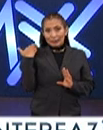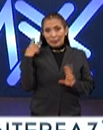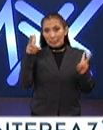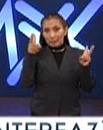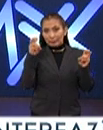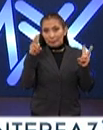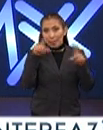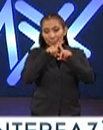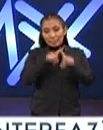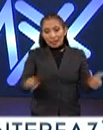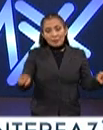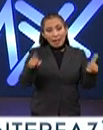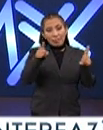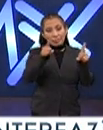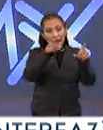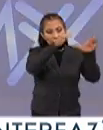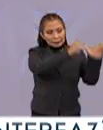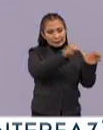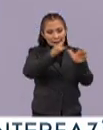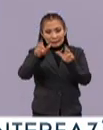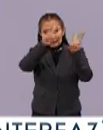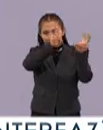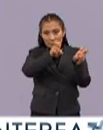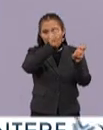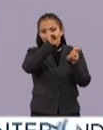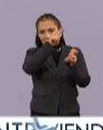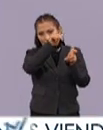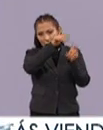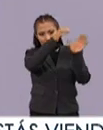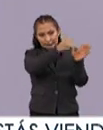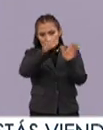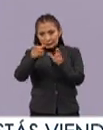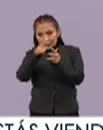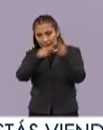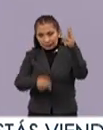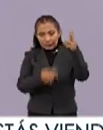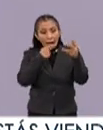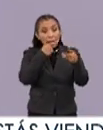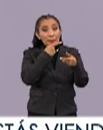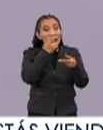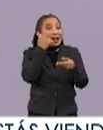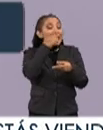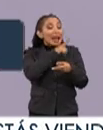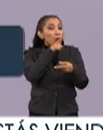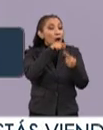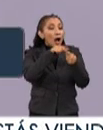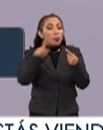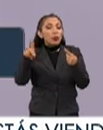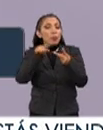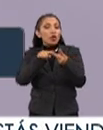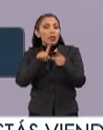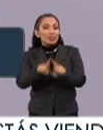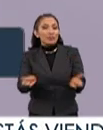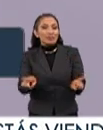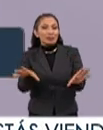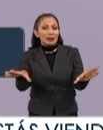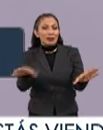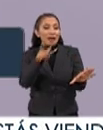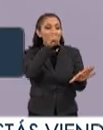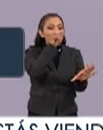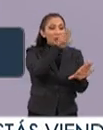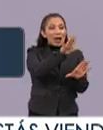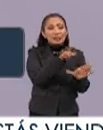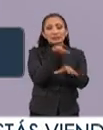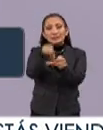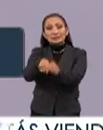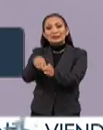al tema de las diferentes columnas temáticas del Atlas, es que no es lo mismo hablar de la lengua que hablar del pueblo. Claro. La lengua es un